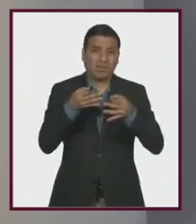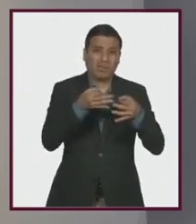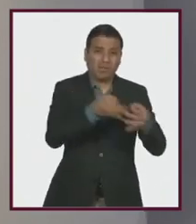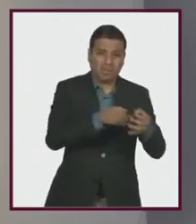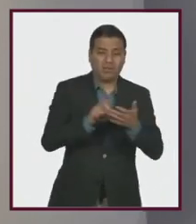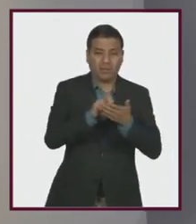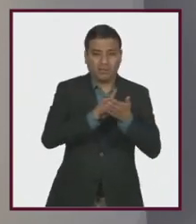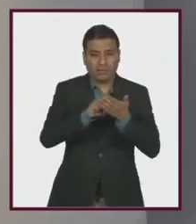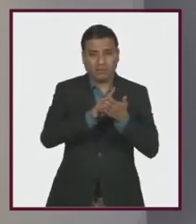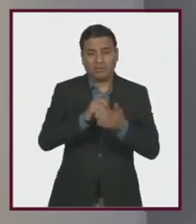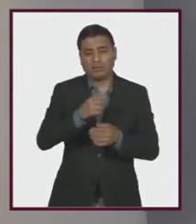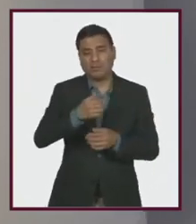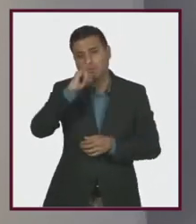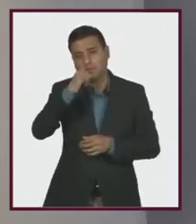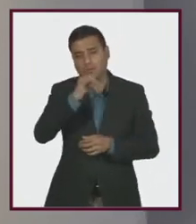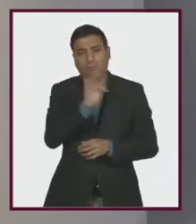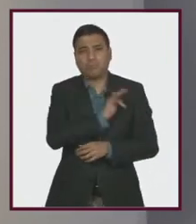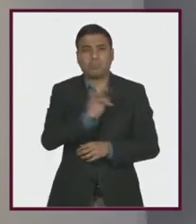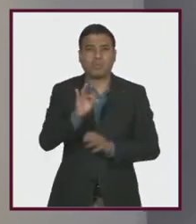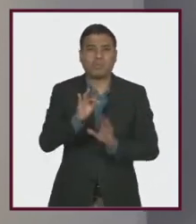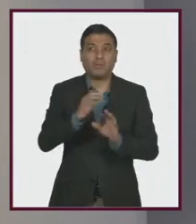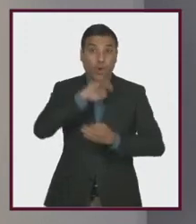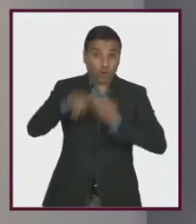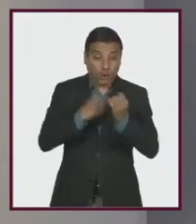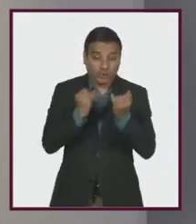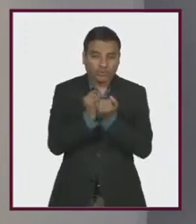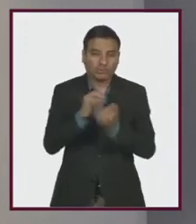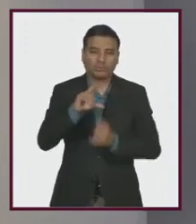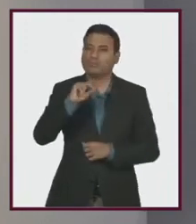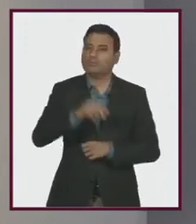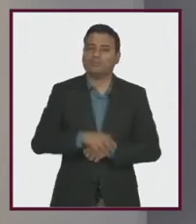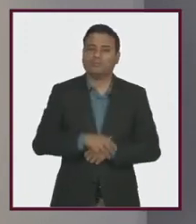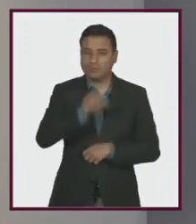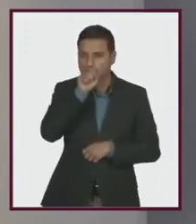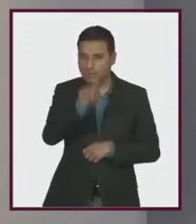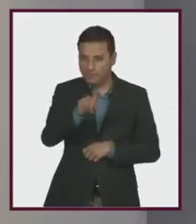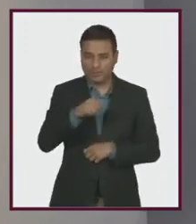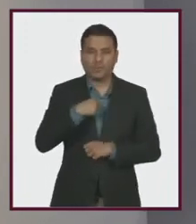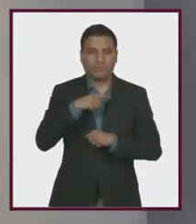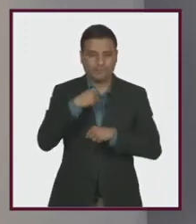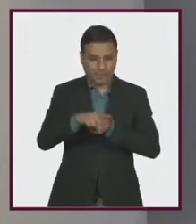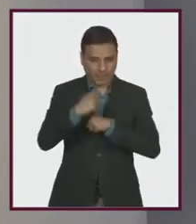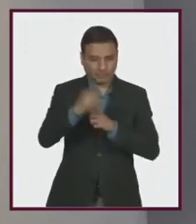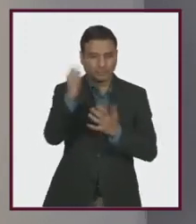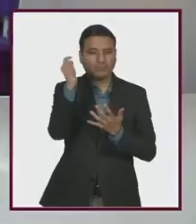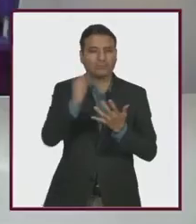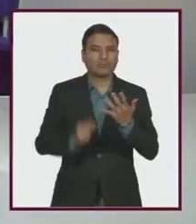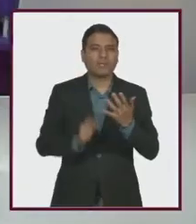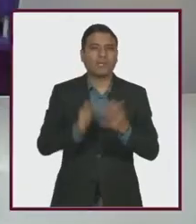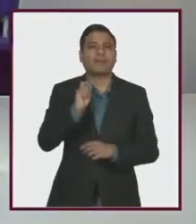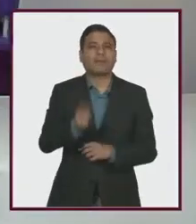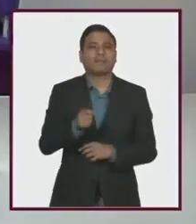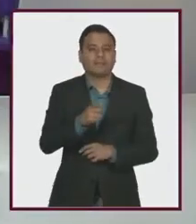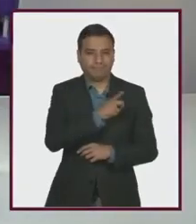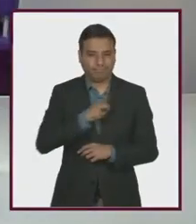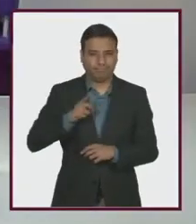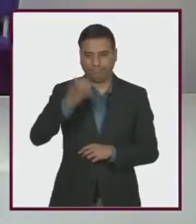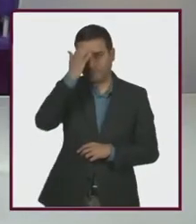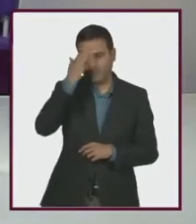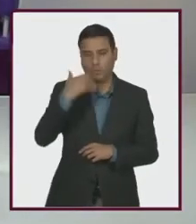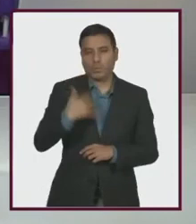hacen, hasta pues la cuestión de todas las actividades o los riesgos que he tenido previamente, ¿no? Entonces, creo que es